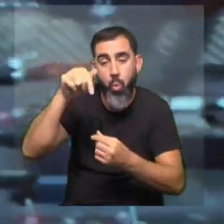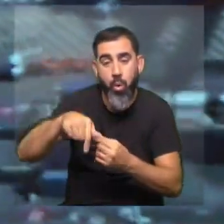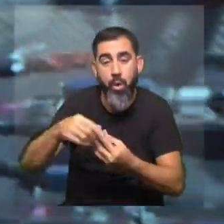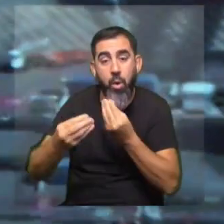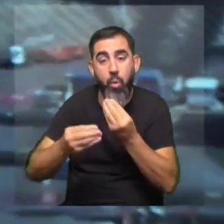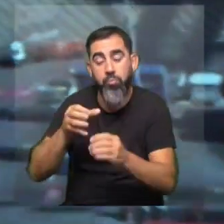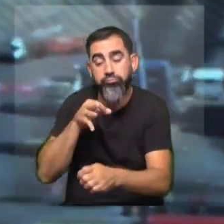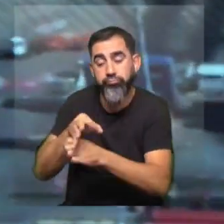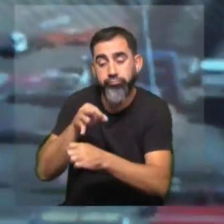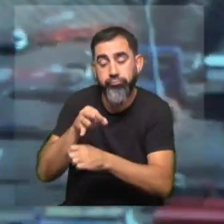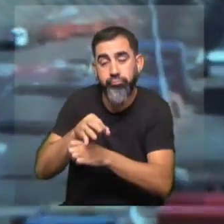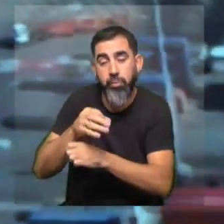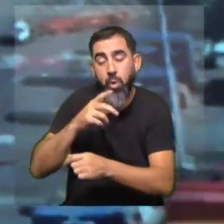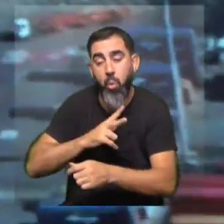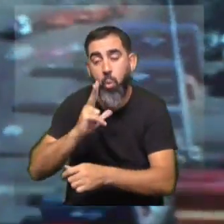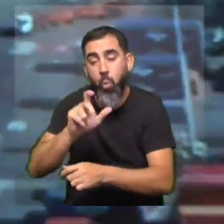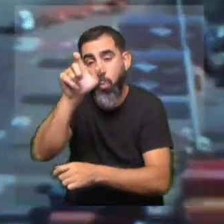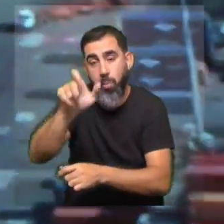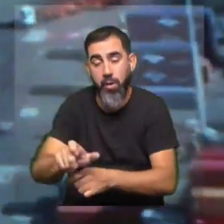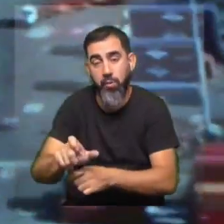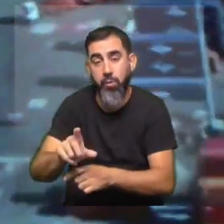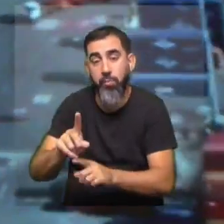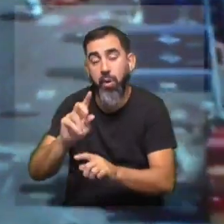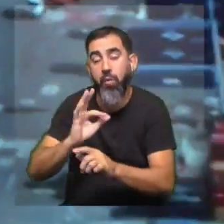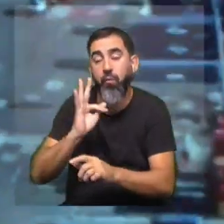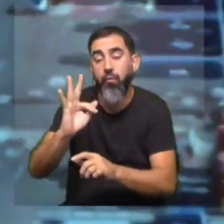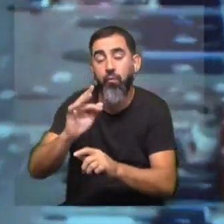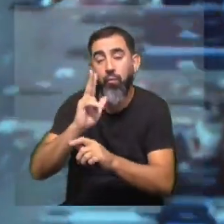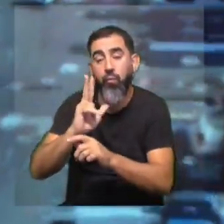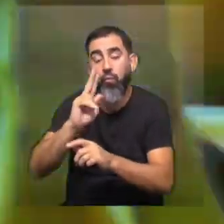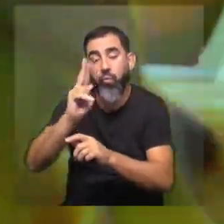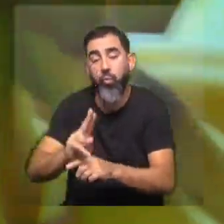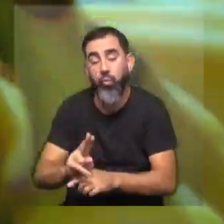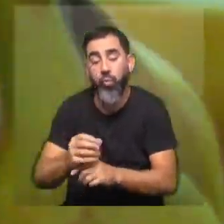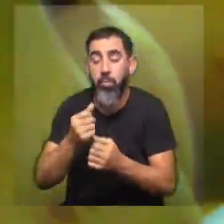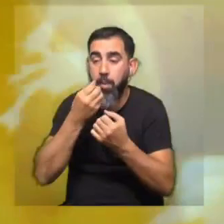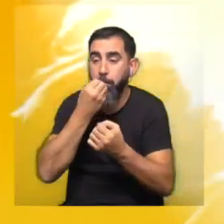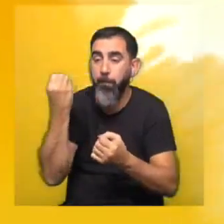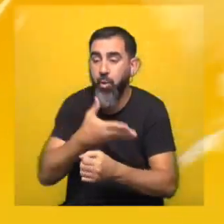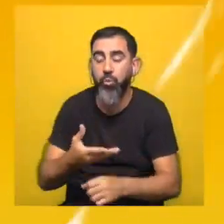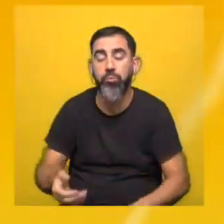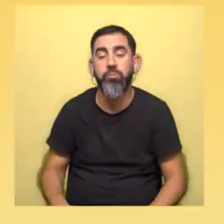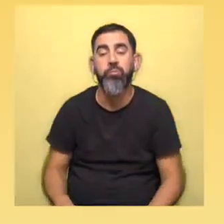se capacitan a los recursos humanos que deberán utilizarlas para nuestro bien.